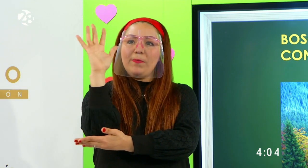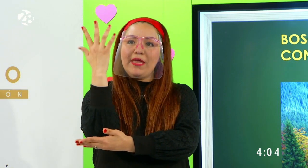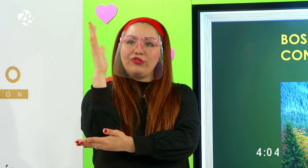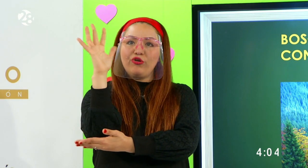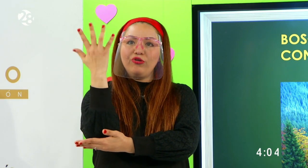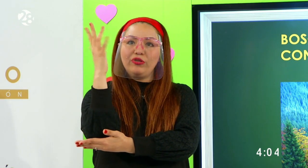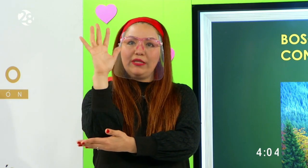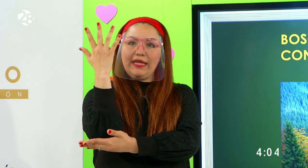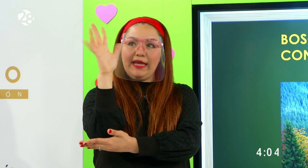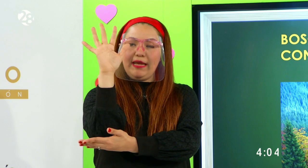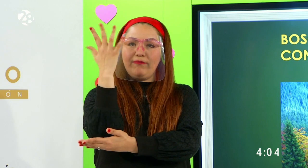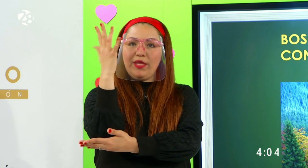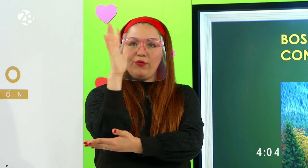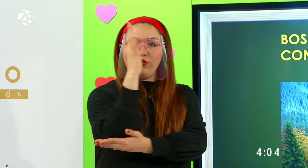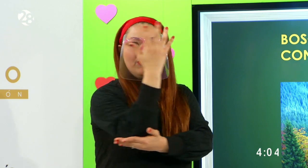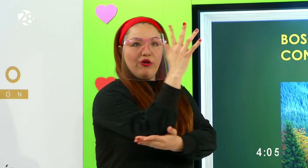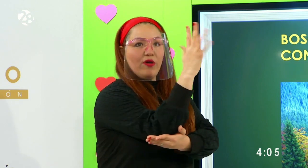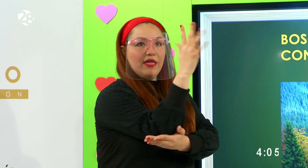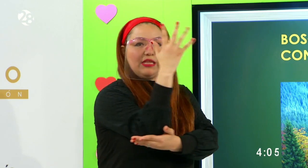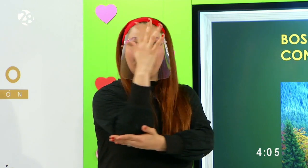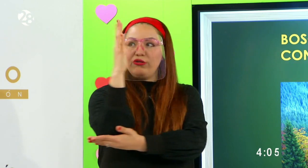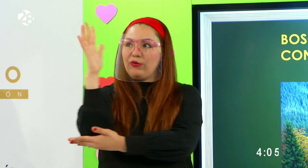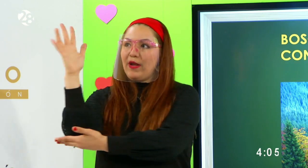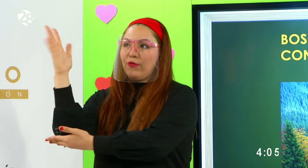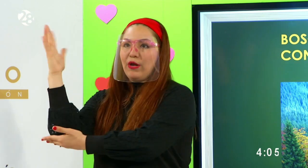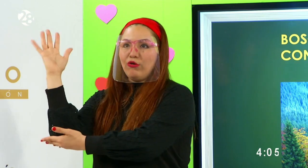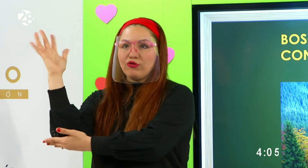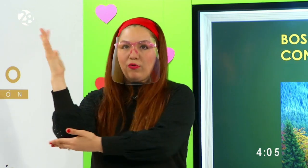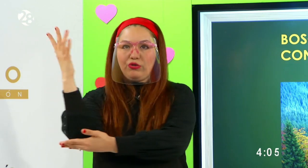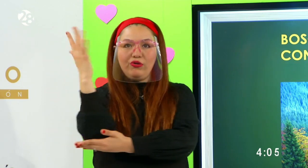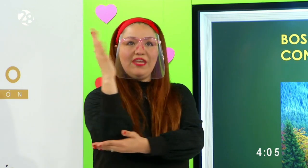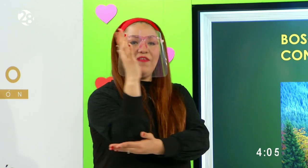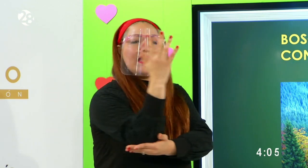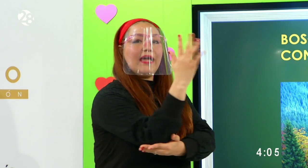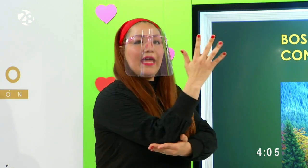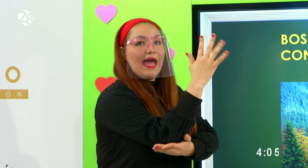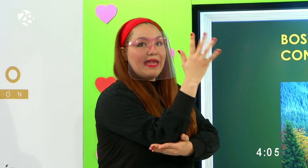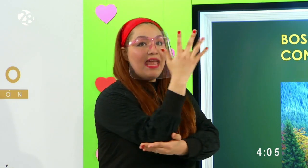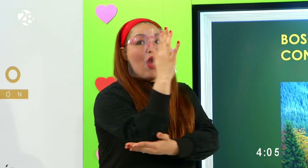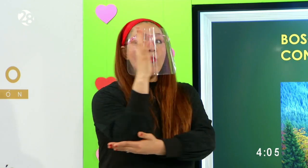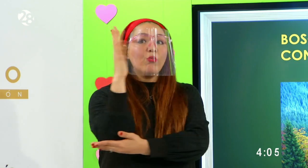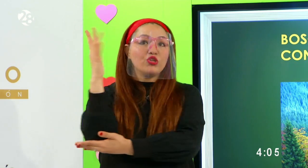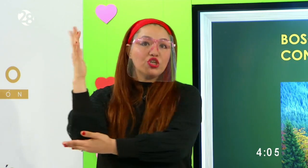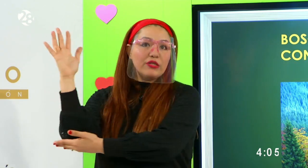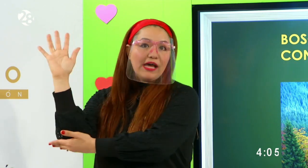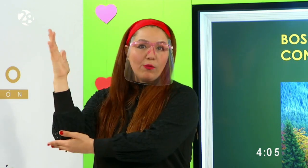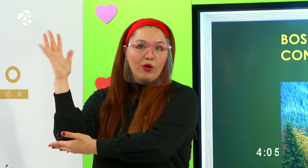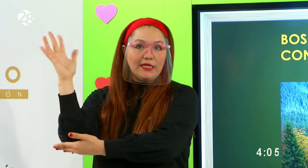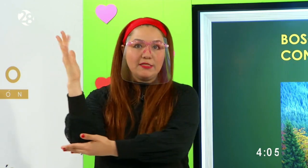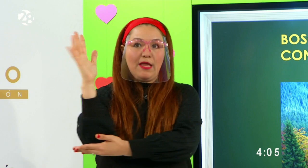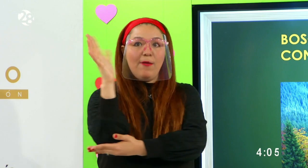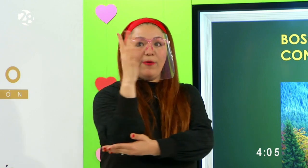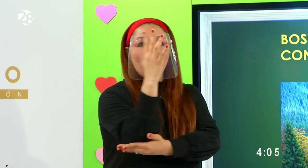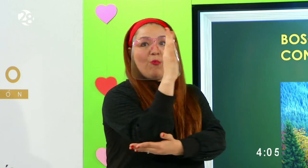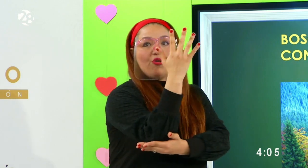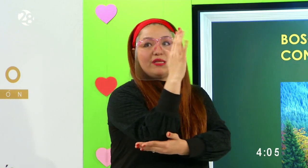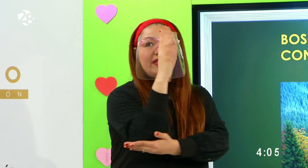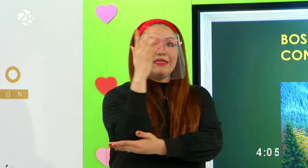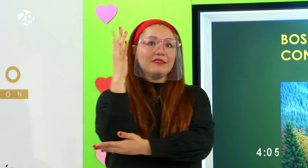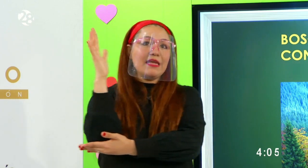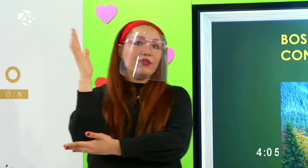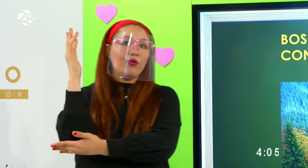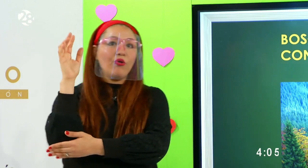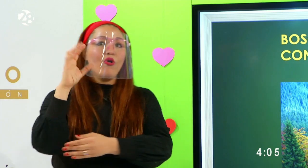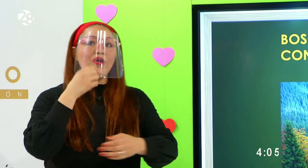el movimiento de nuestros cinco deditos de un lado al otro. Esto significa que hay muchos árboles. Pero como nos